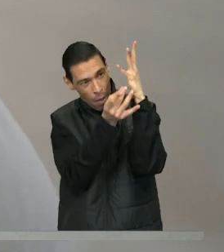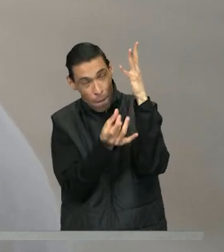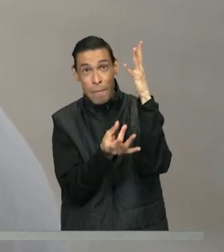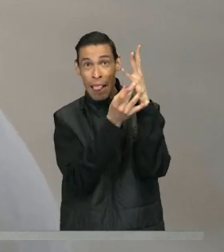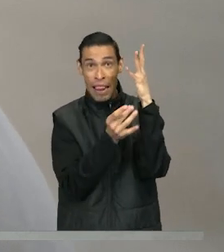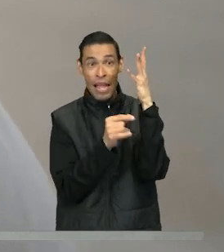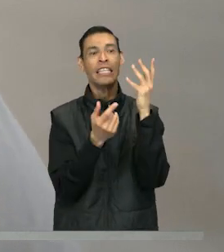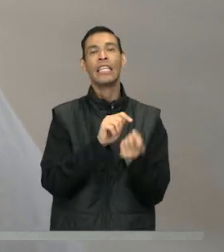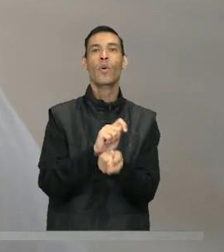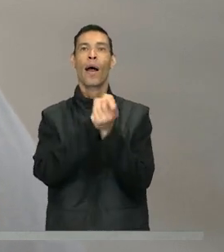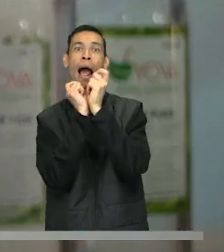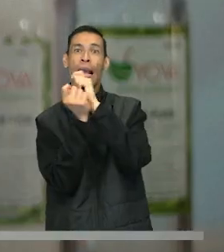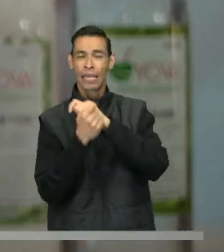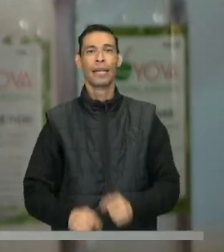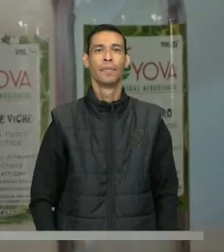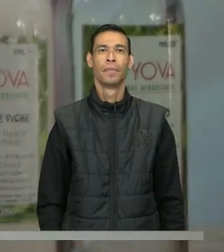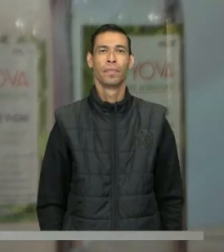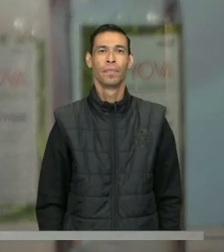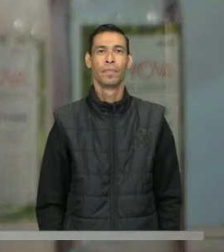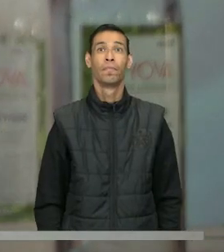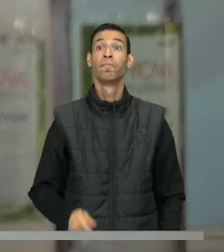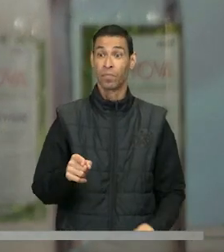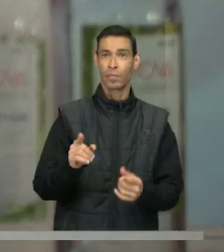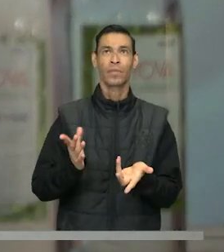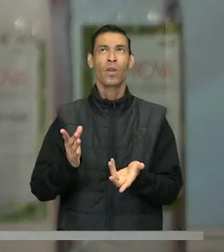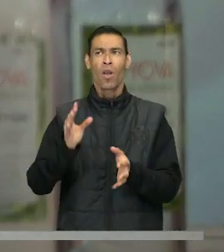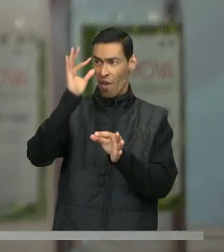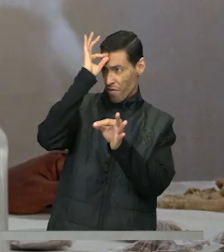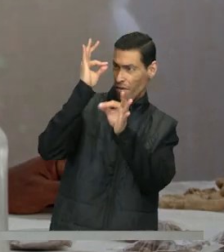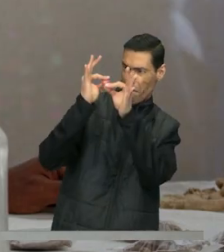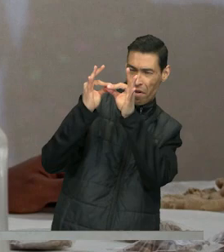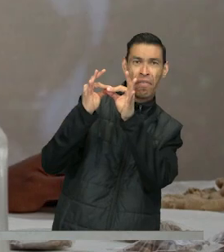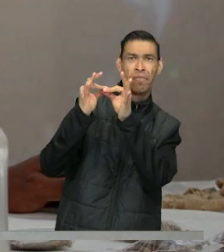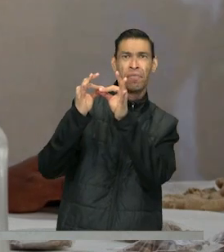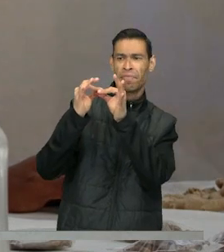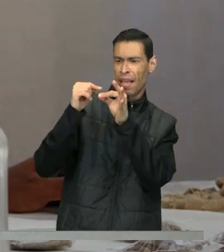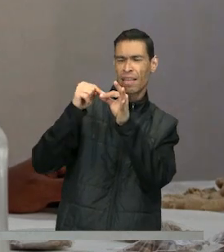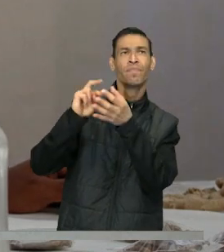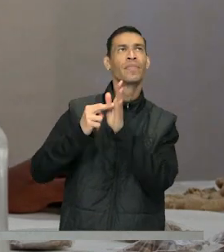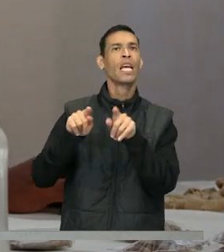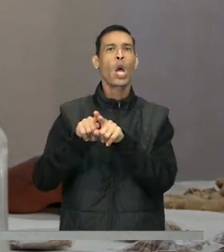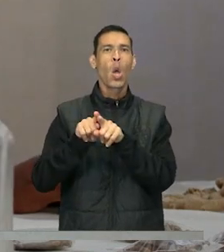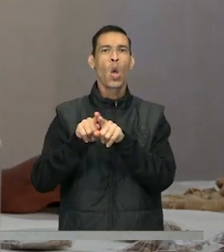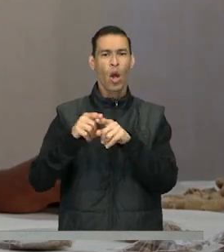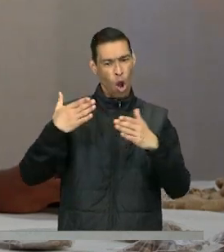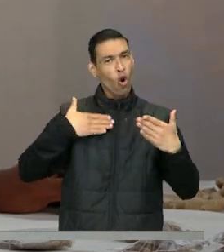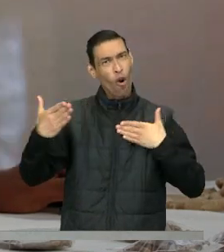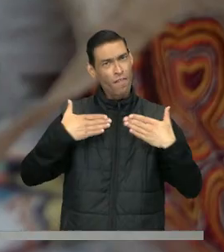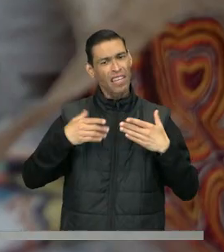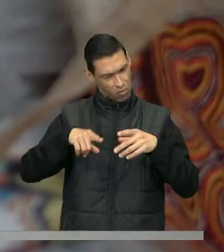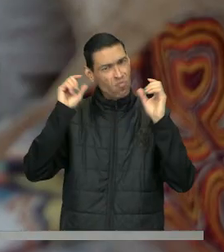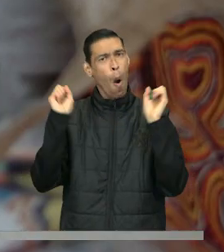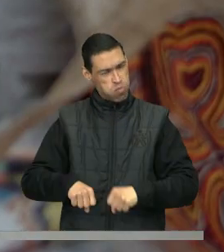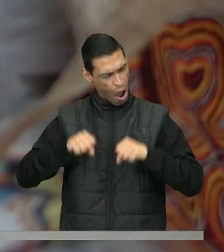vegetales que da acá la naturaleza. La palabra fe, pues, es creer, confiar en que todo es posible. Las